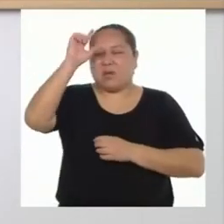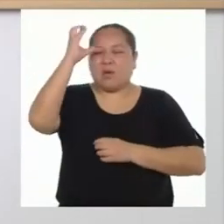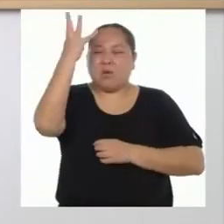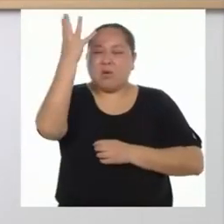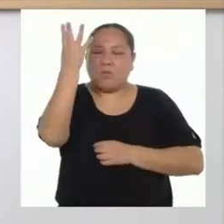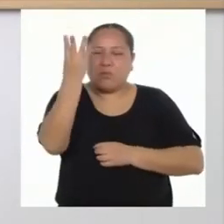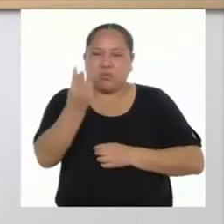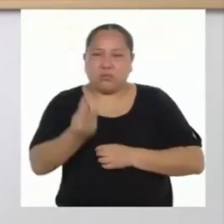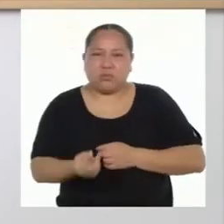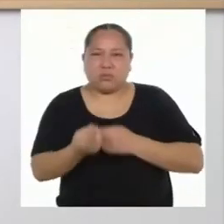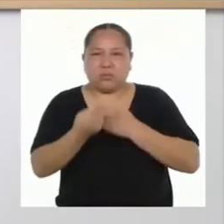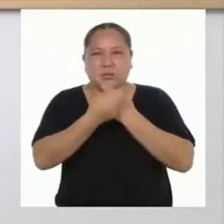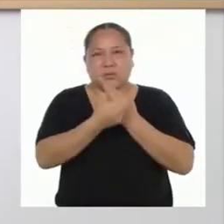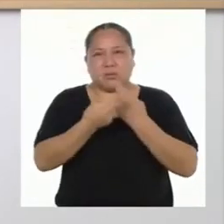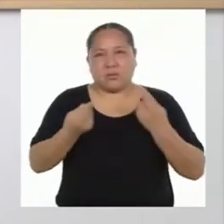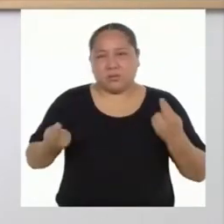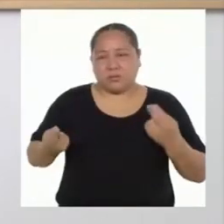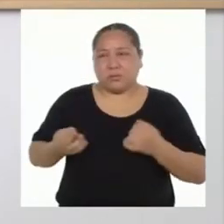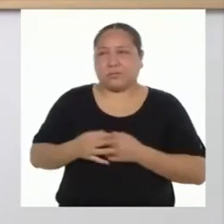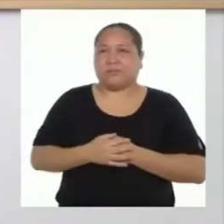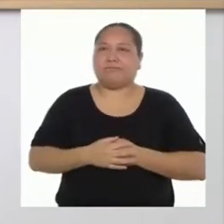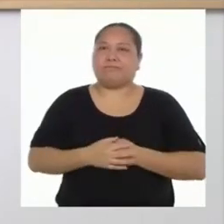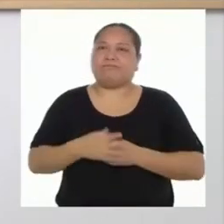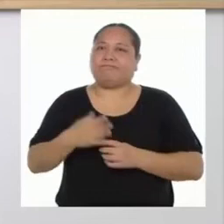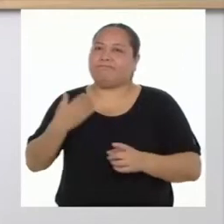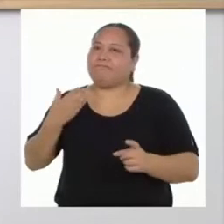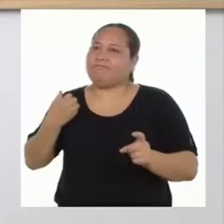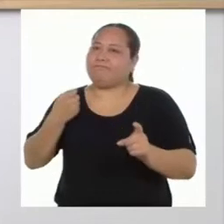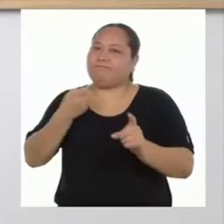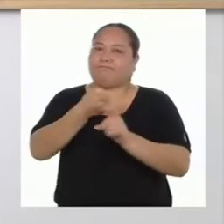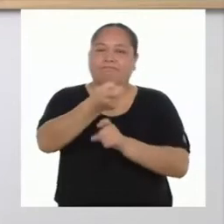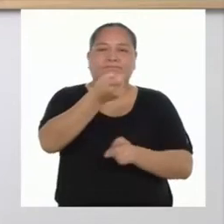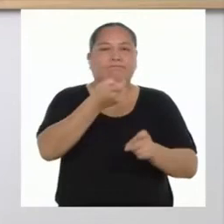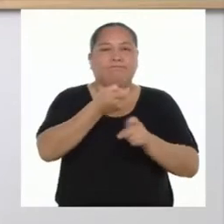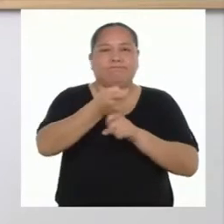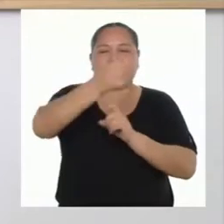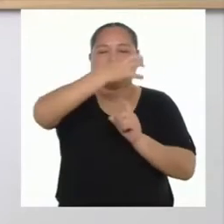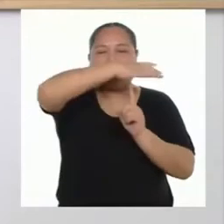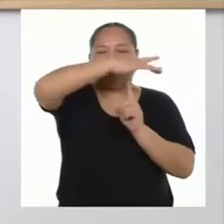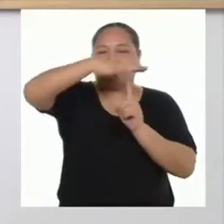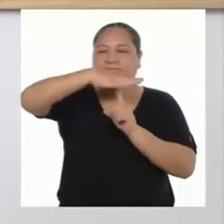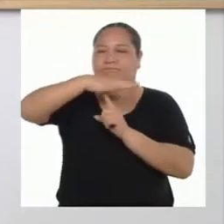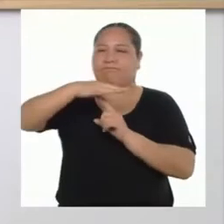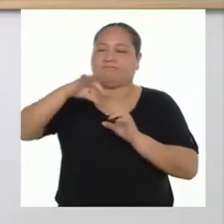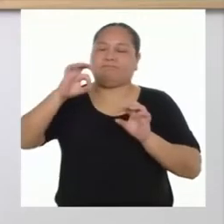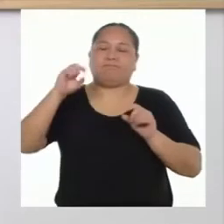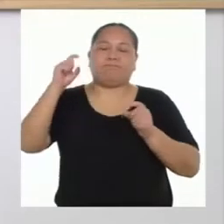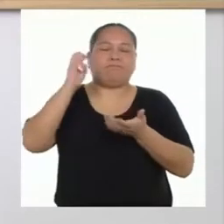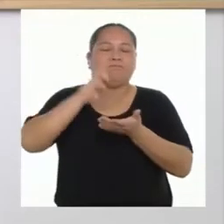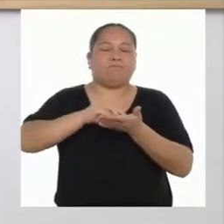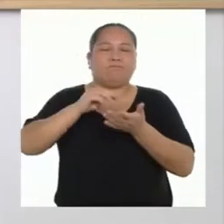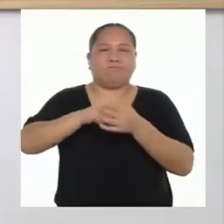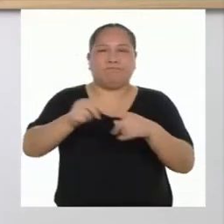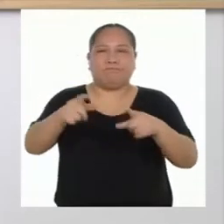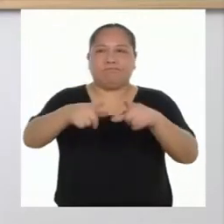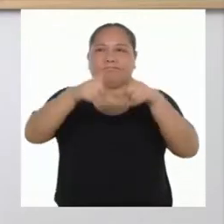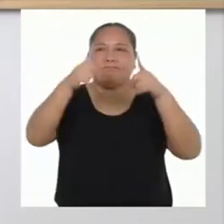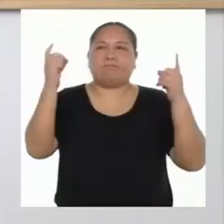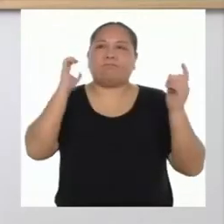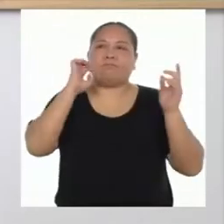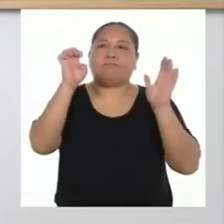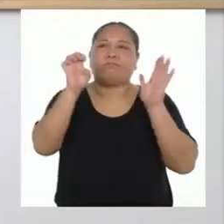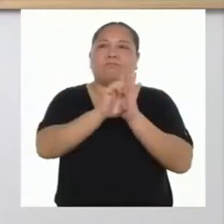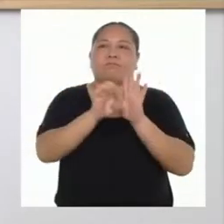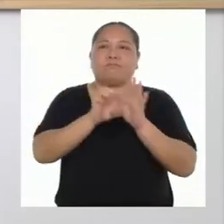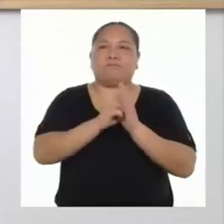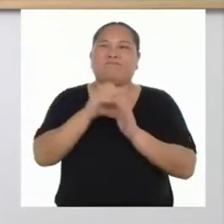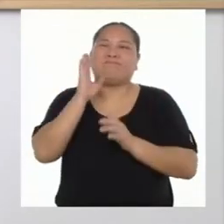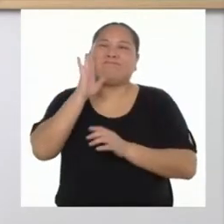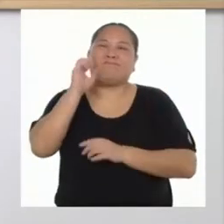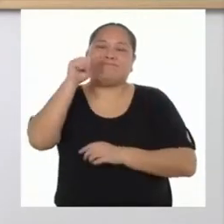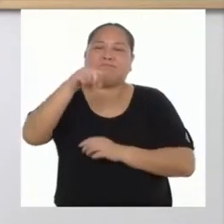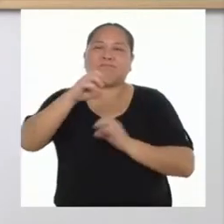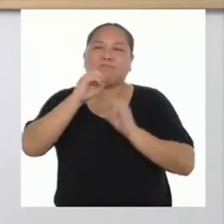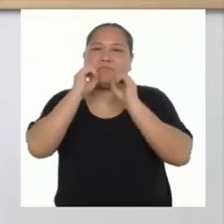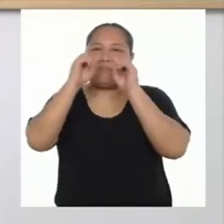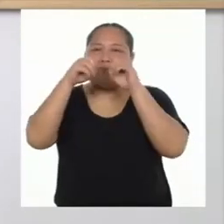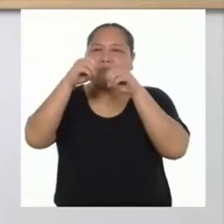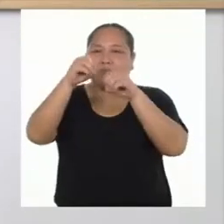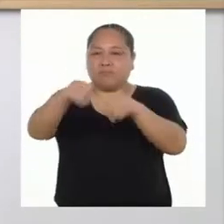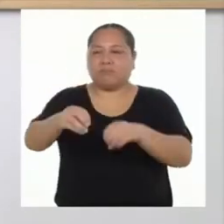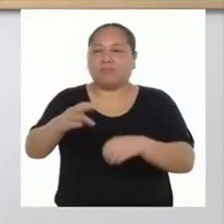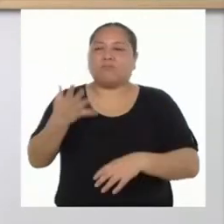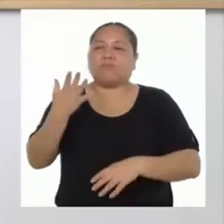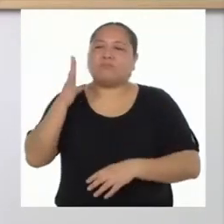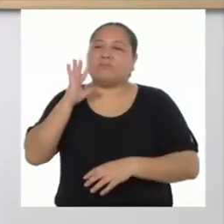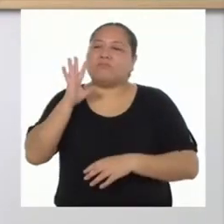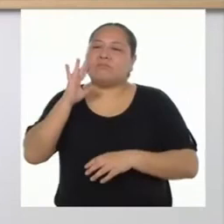recursos. Además, el impacto en el ambiente sería mucho más grave. Por ejemplo, contaminación de los océanos a causa